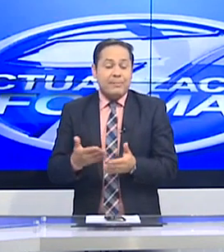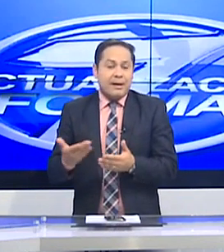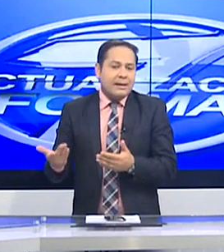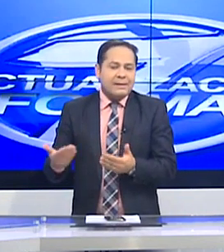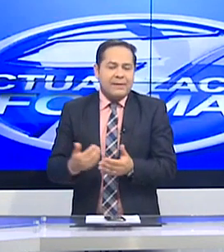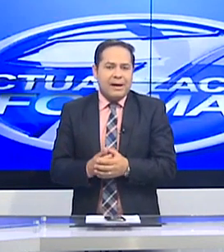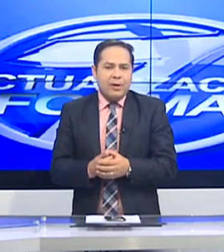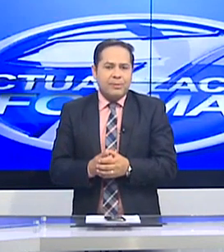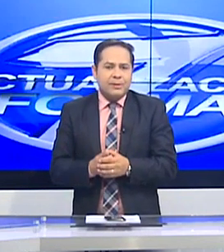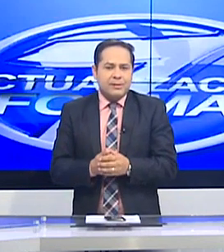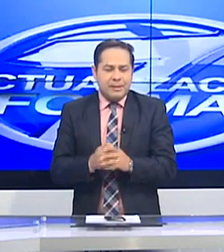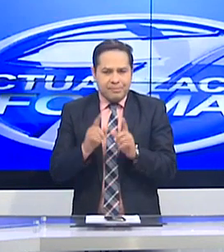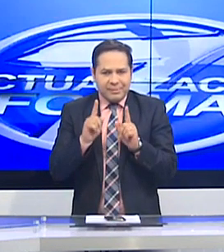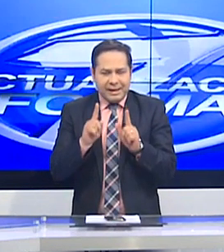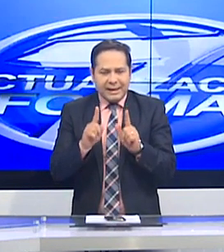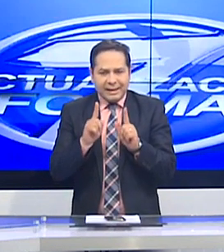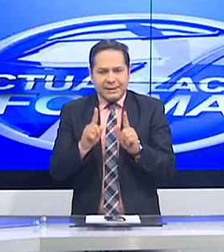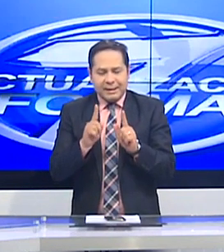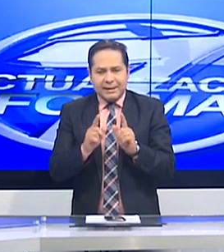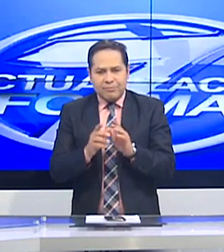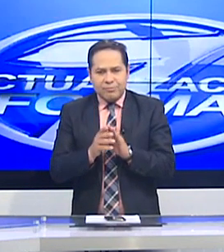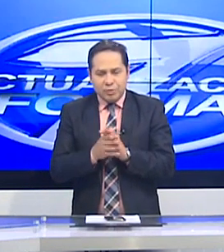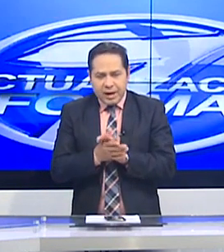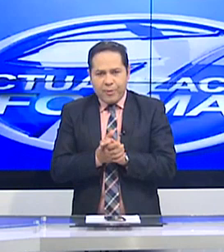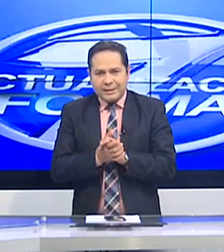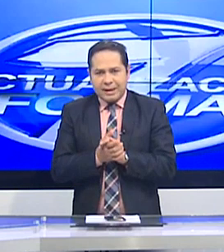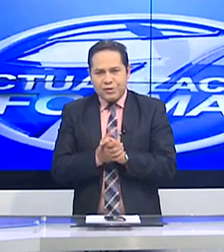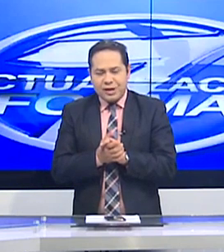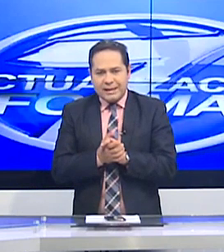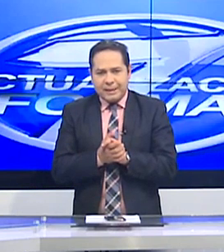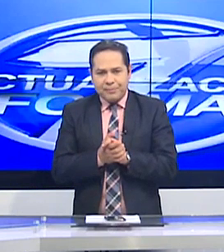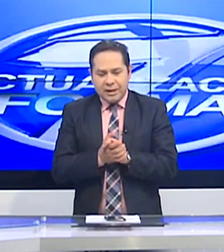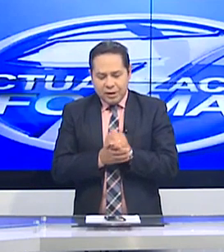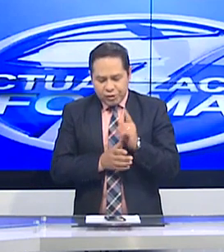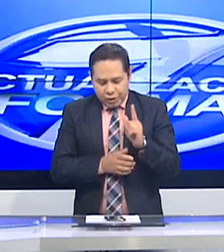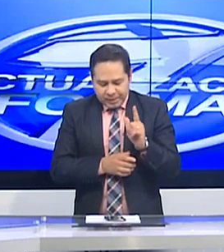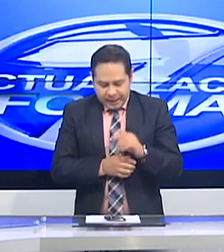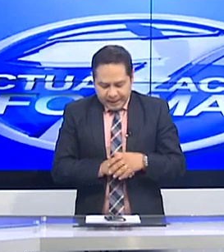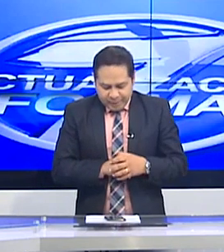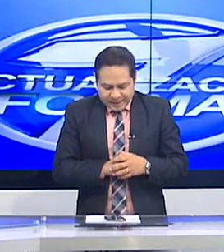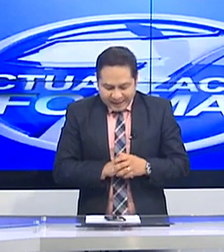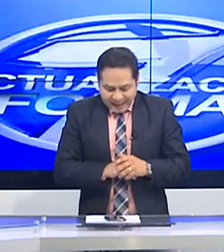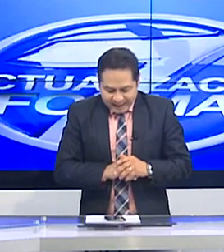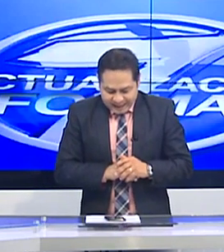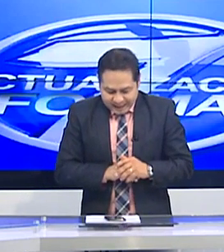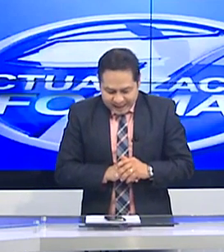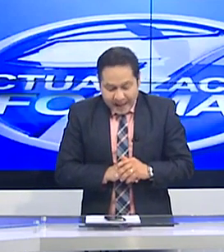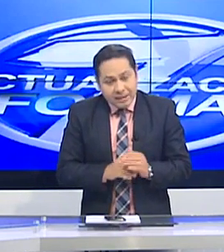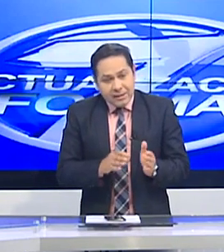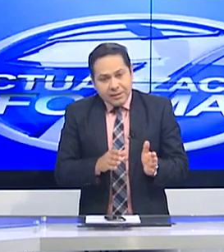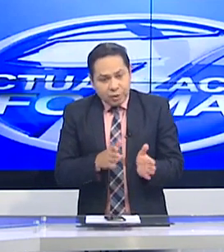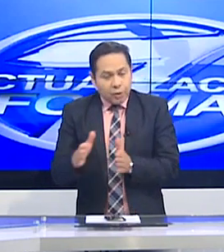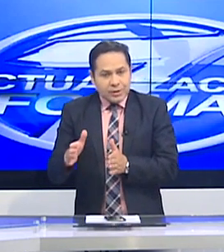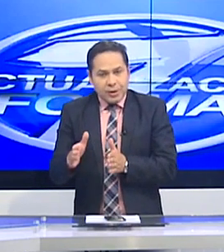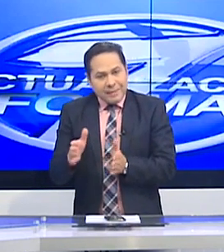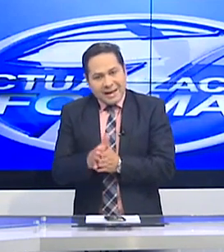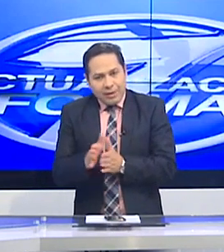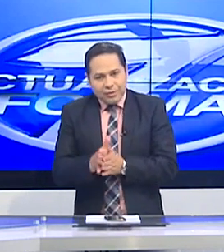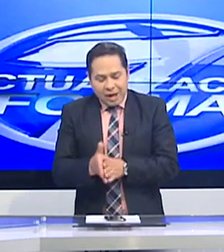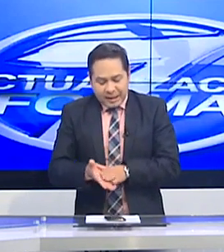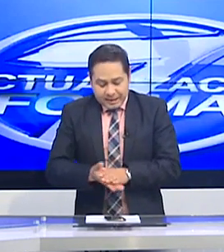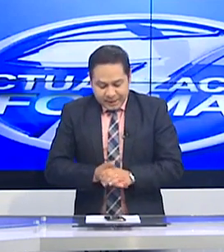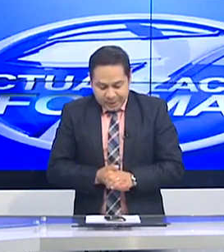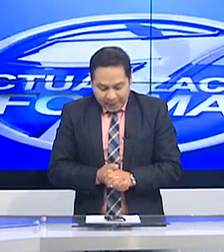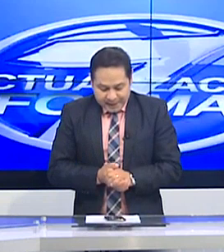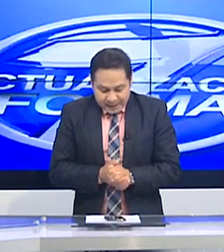trámite de DPI extraviado, pues usted tiene que tener muy en cuenta lo siguiente. Son pues detalles que se dan, todo esto